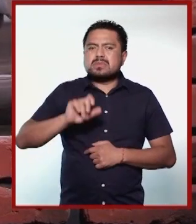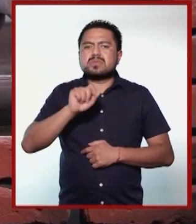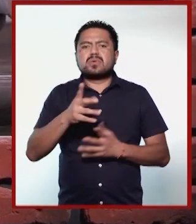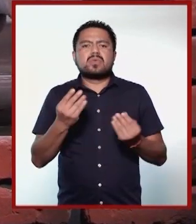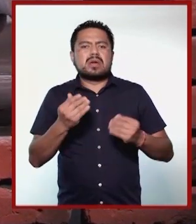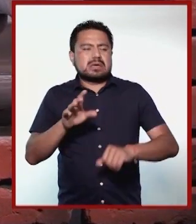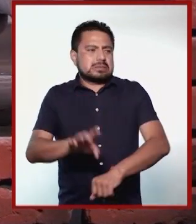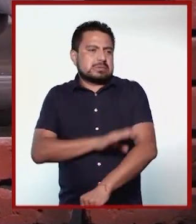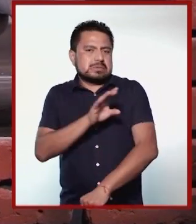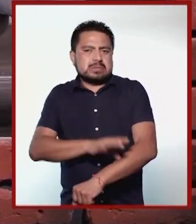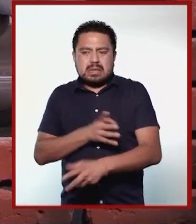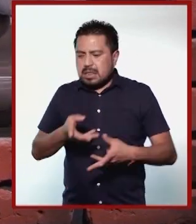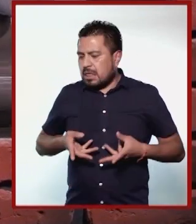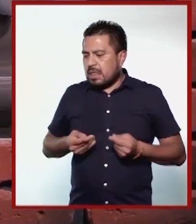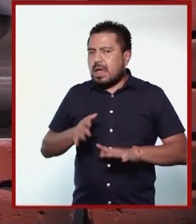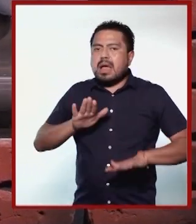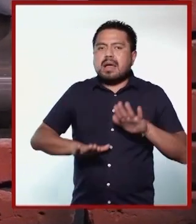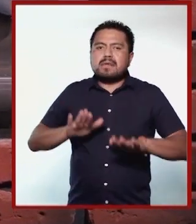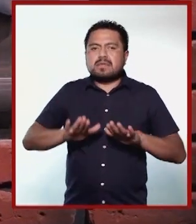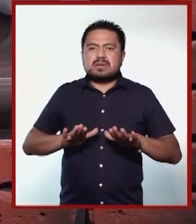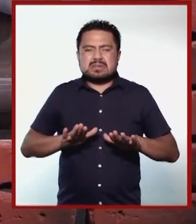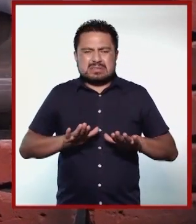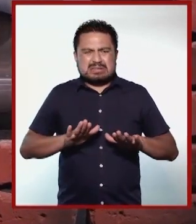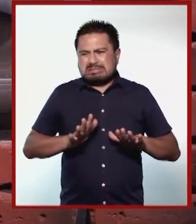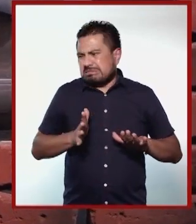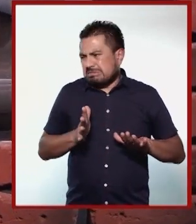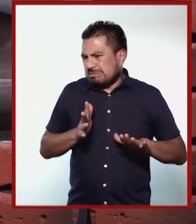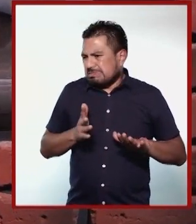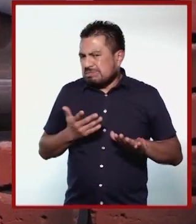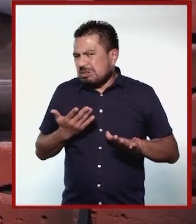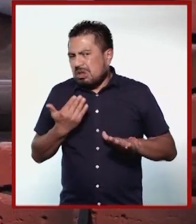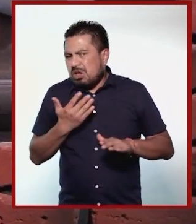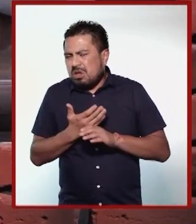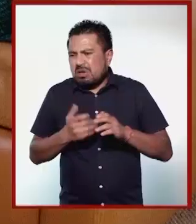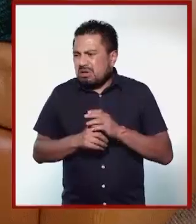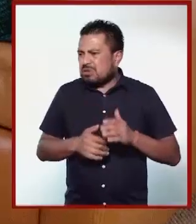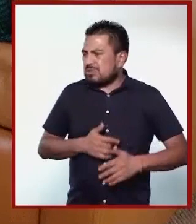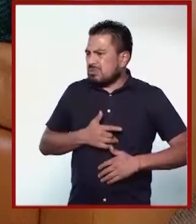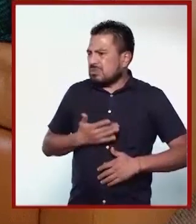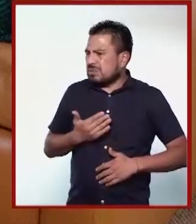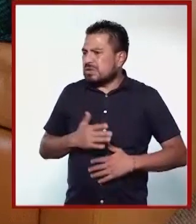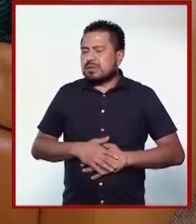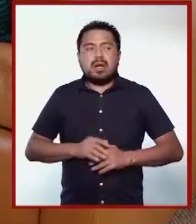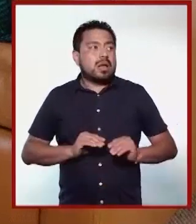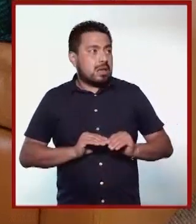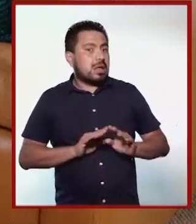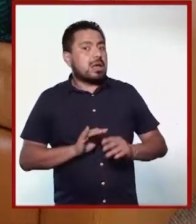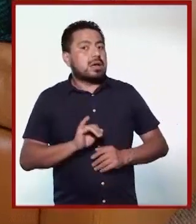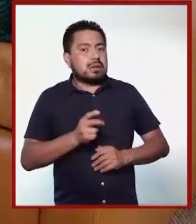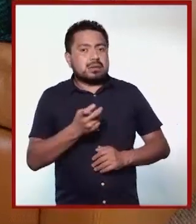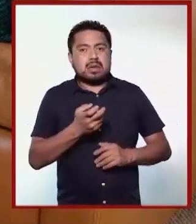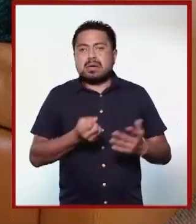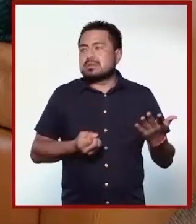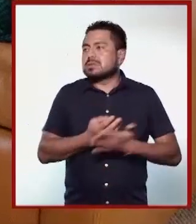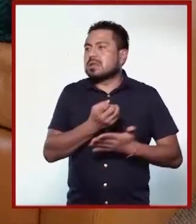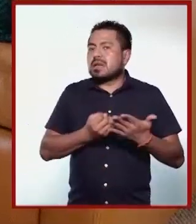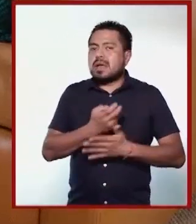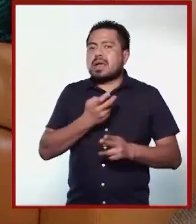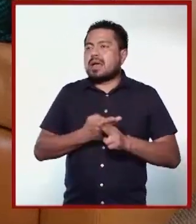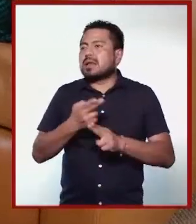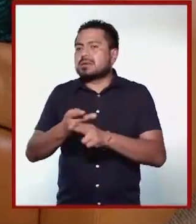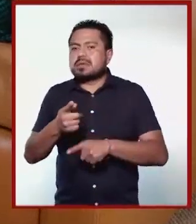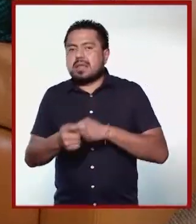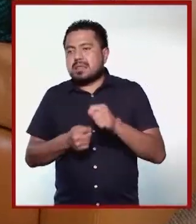cuántas energías gastábamos a veces de manera inútil en cosas que no tenían sentido. Claro, o sea, hasta salir a la tienda,